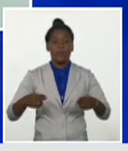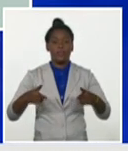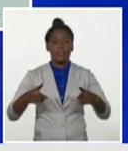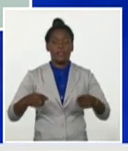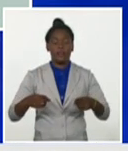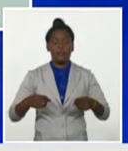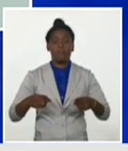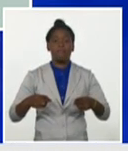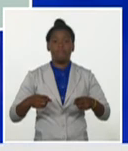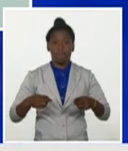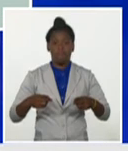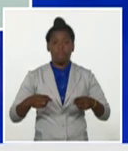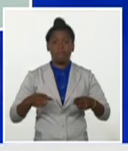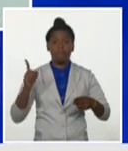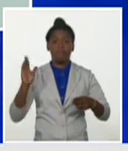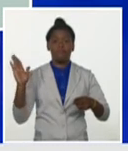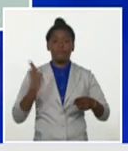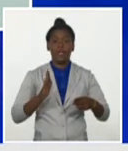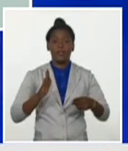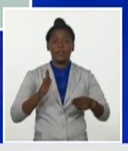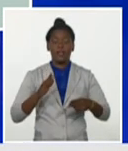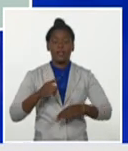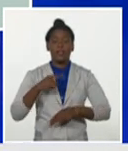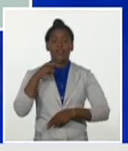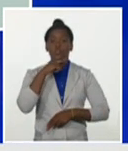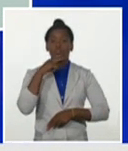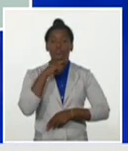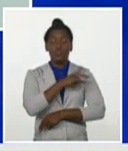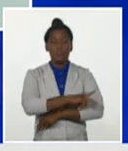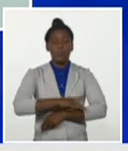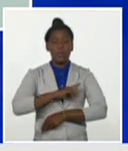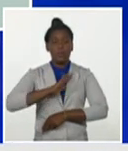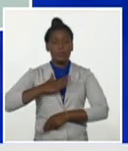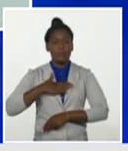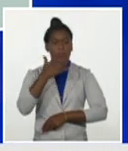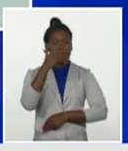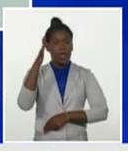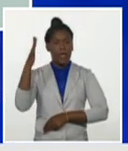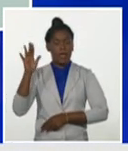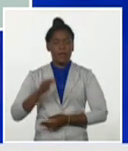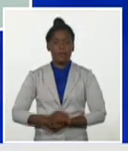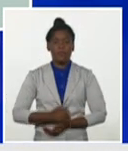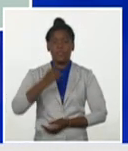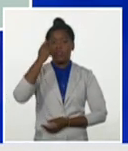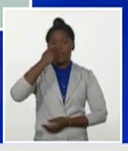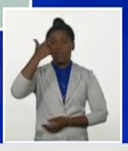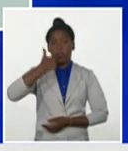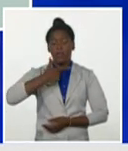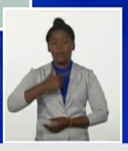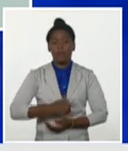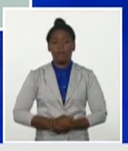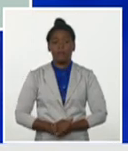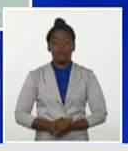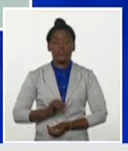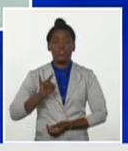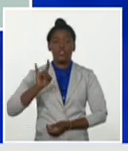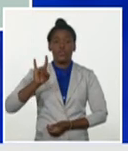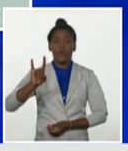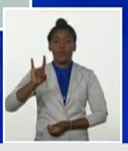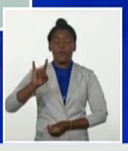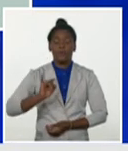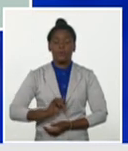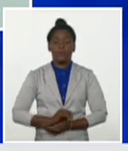son turistas rusos procedentes de Rusia. En Ciego de Ávila, 9 casos